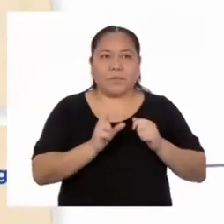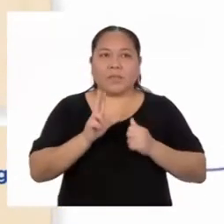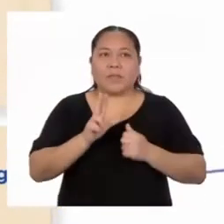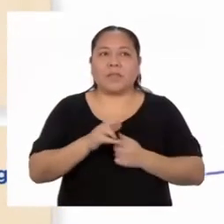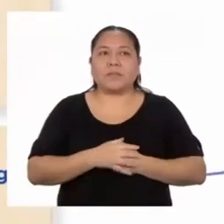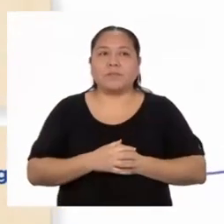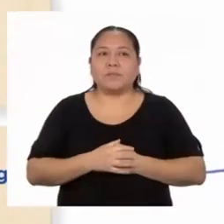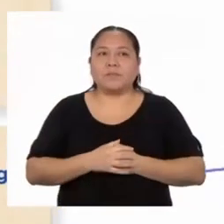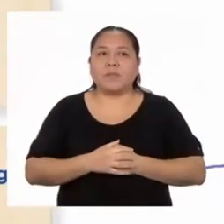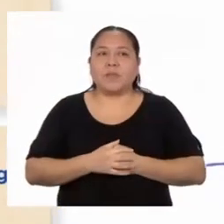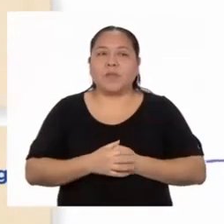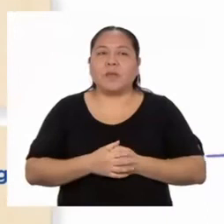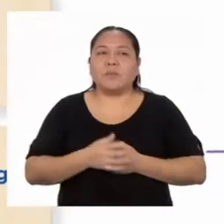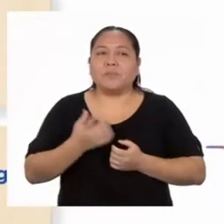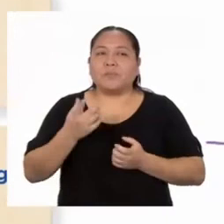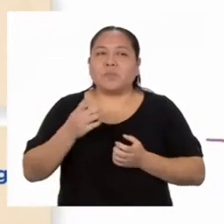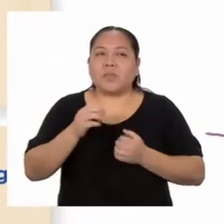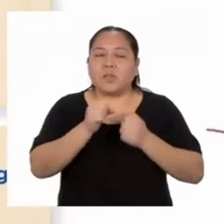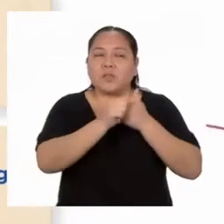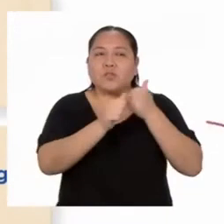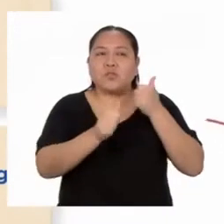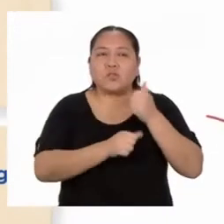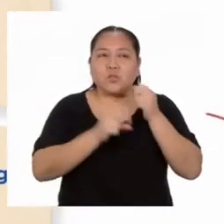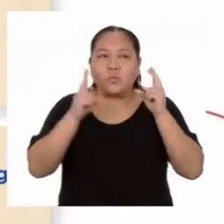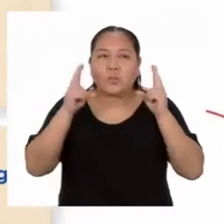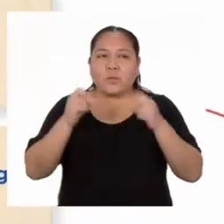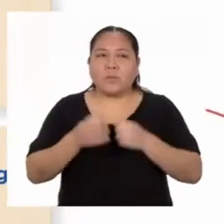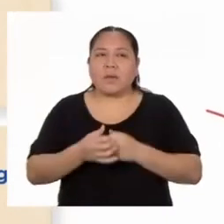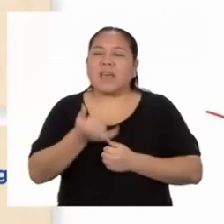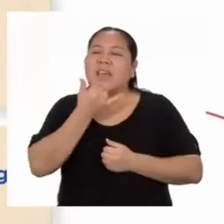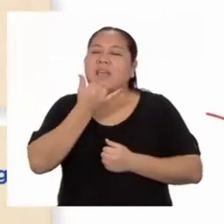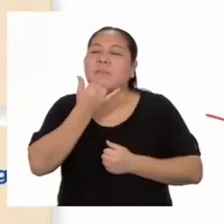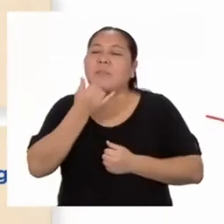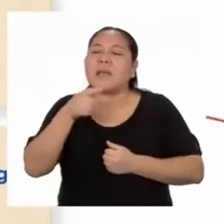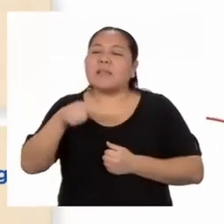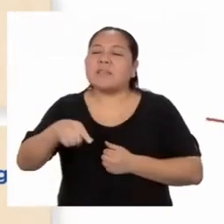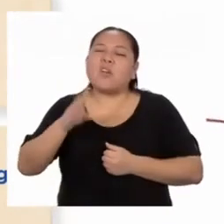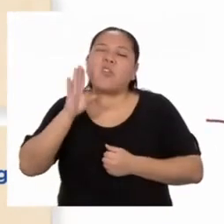efectos o consecuencias de la contaminación del agua.